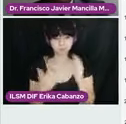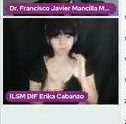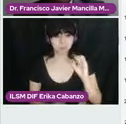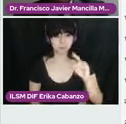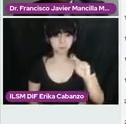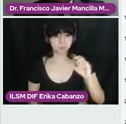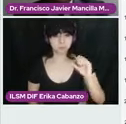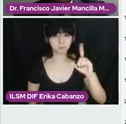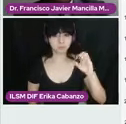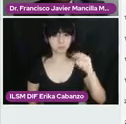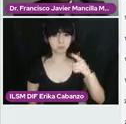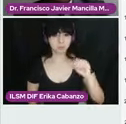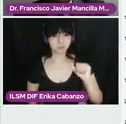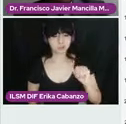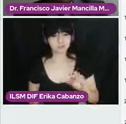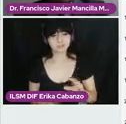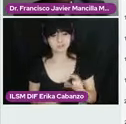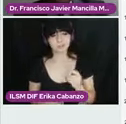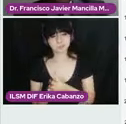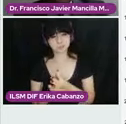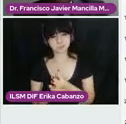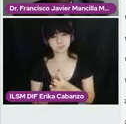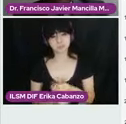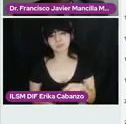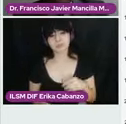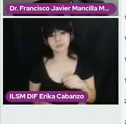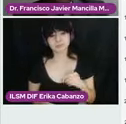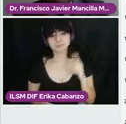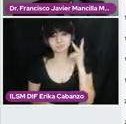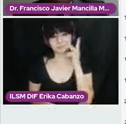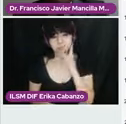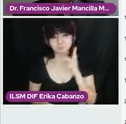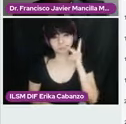audiometría tonal, ¿sí? La audiometría tonal,